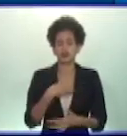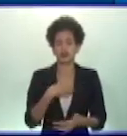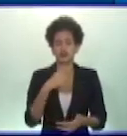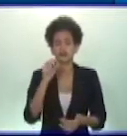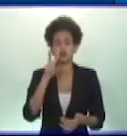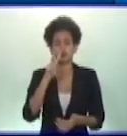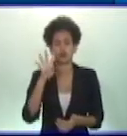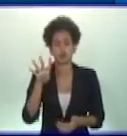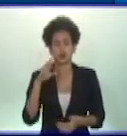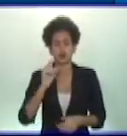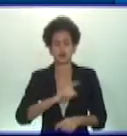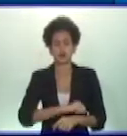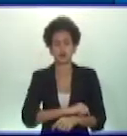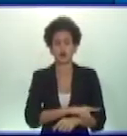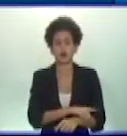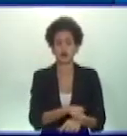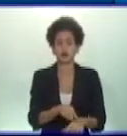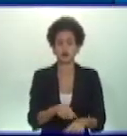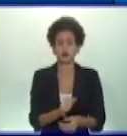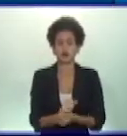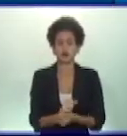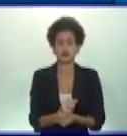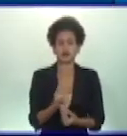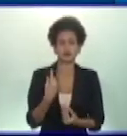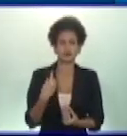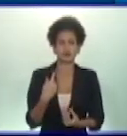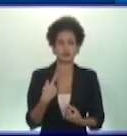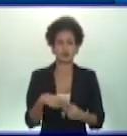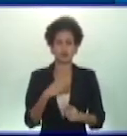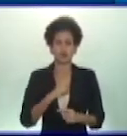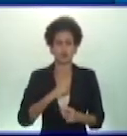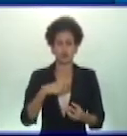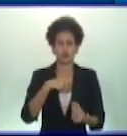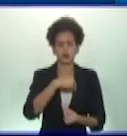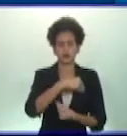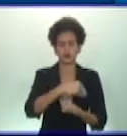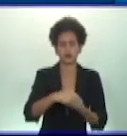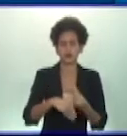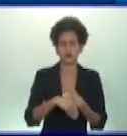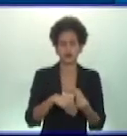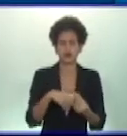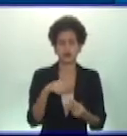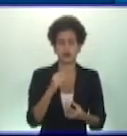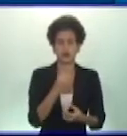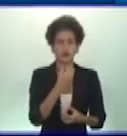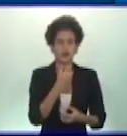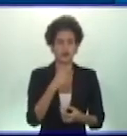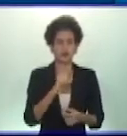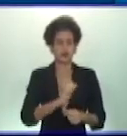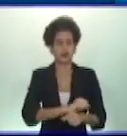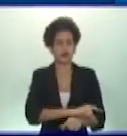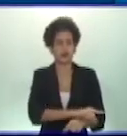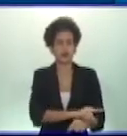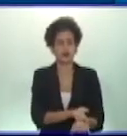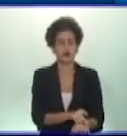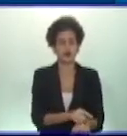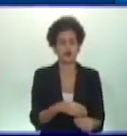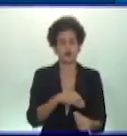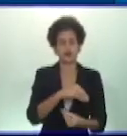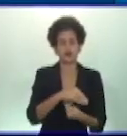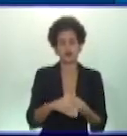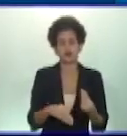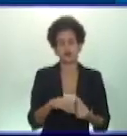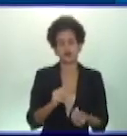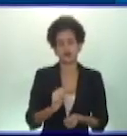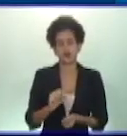queremos convertir de una de estas unidades mayores a una menor, operamos igual que con las unidades de longitud. Tenemos